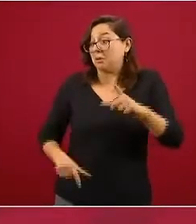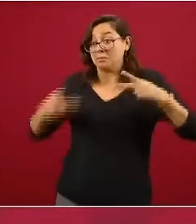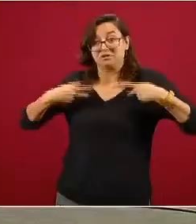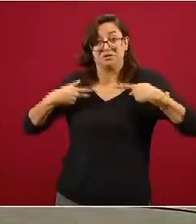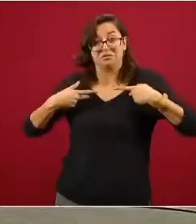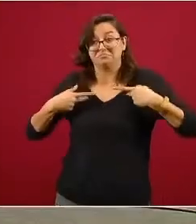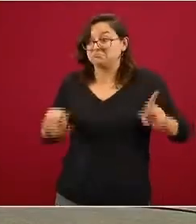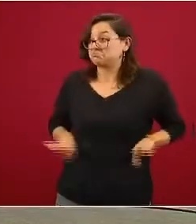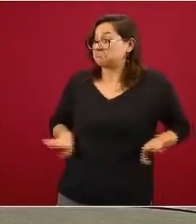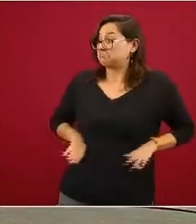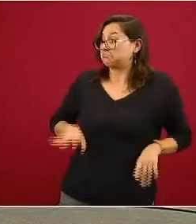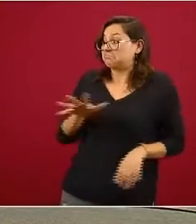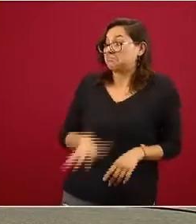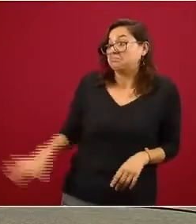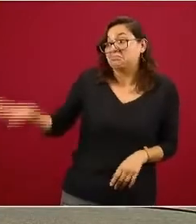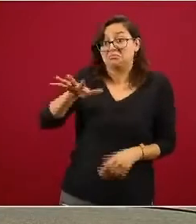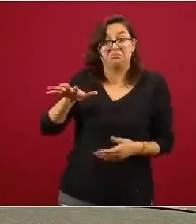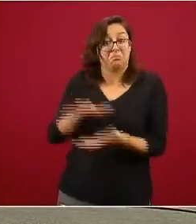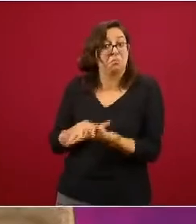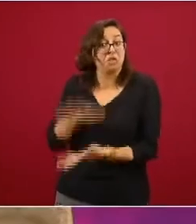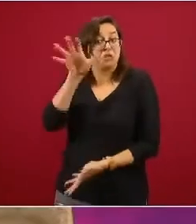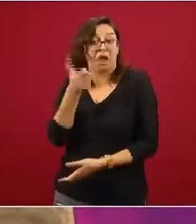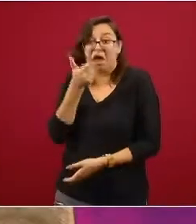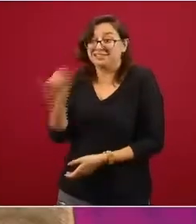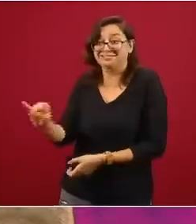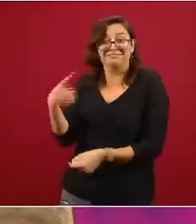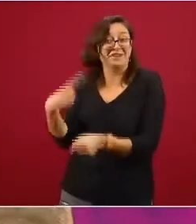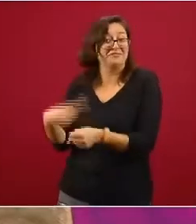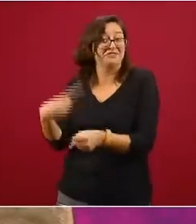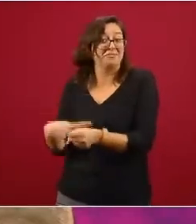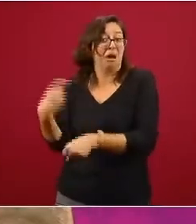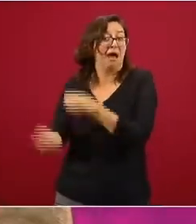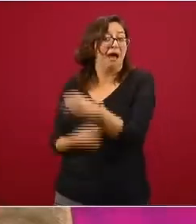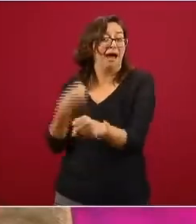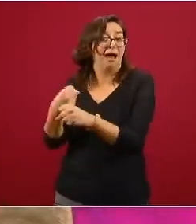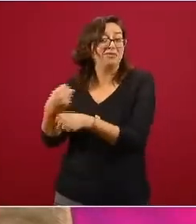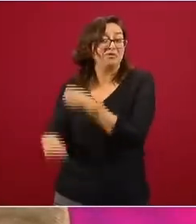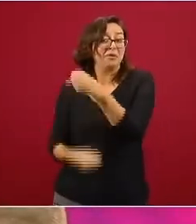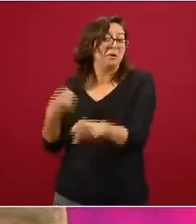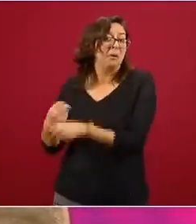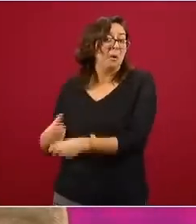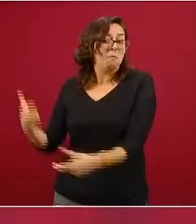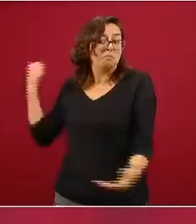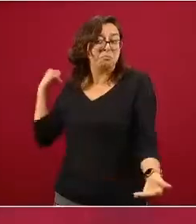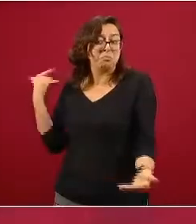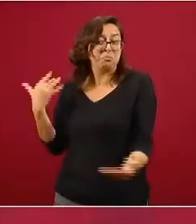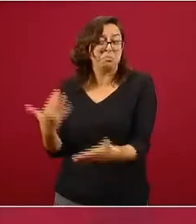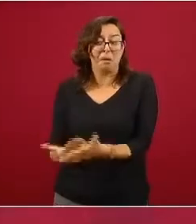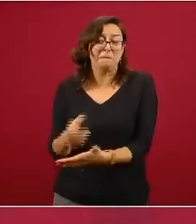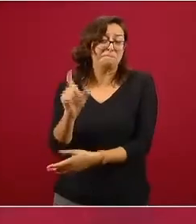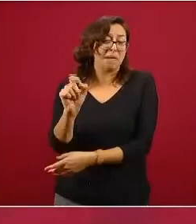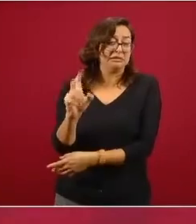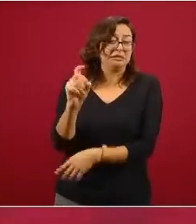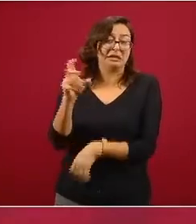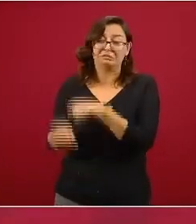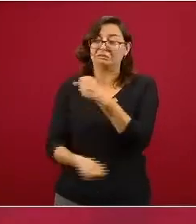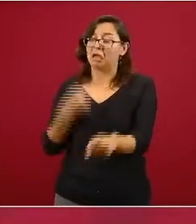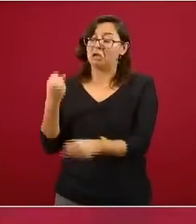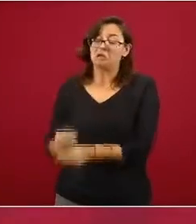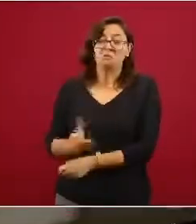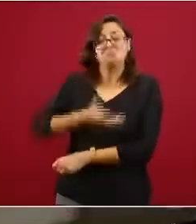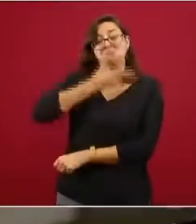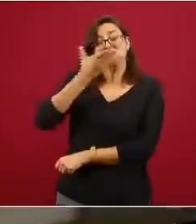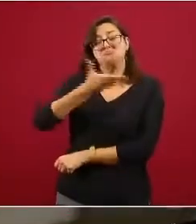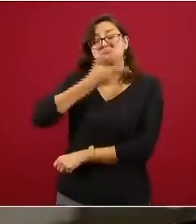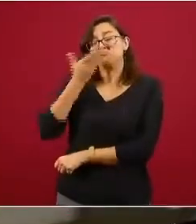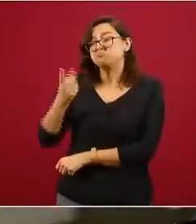población mexicana, es el perfil que ha adquirido a lo largo de estos 20 o 30 años de tener